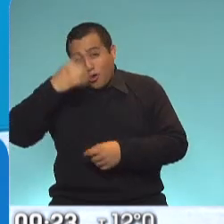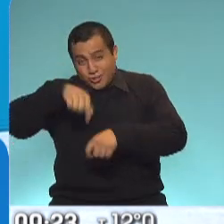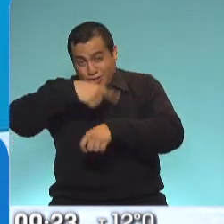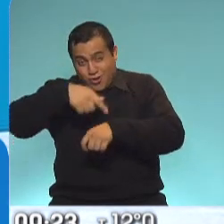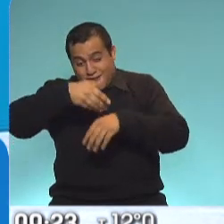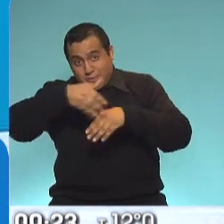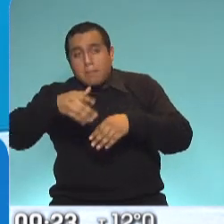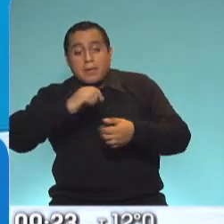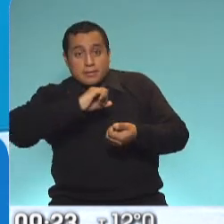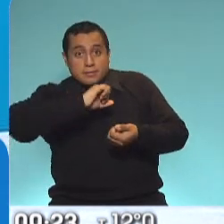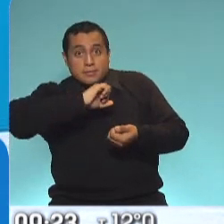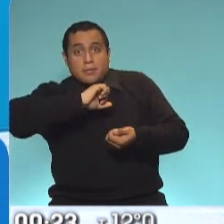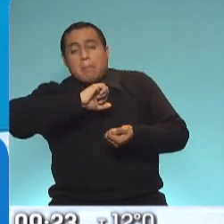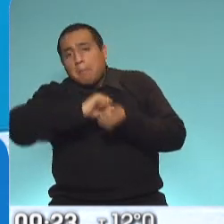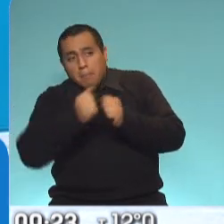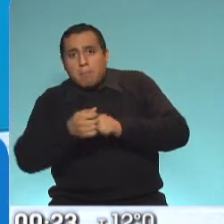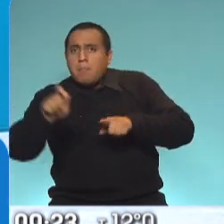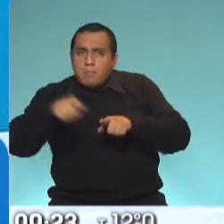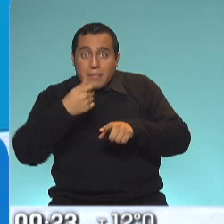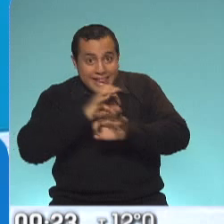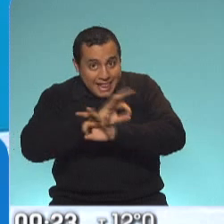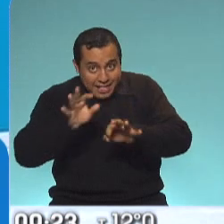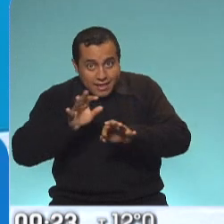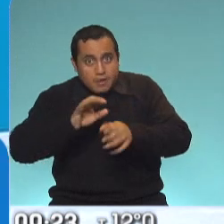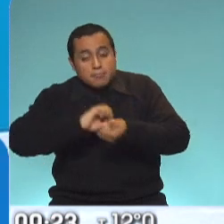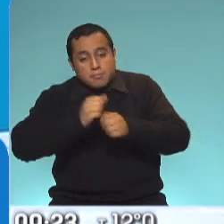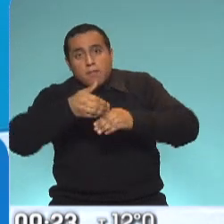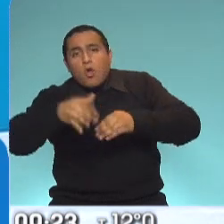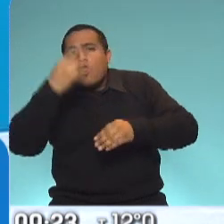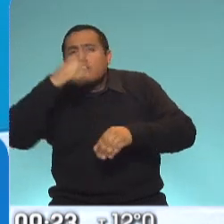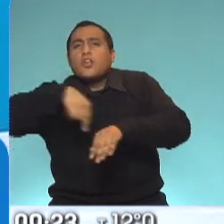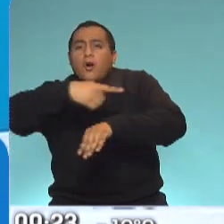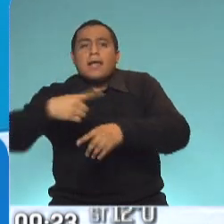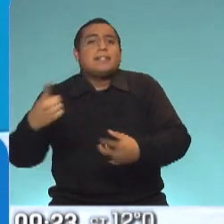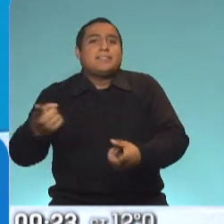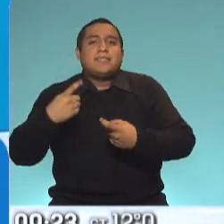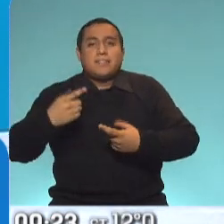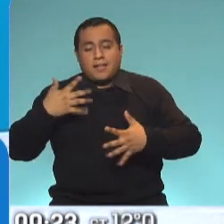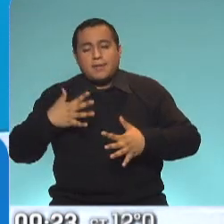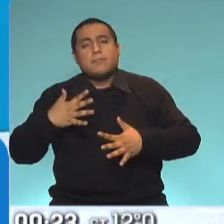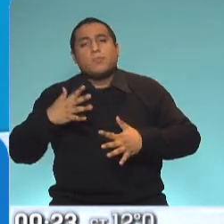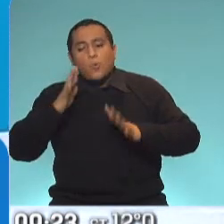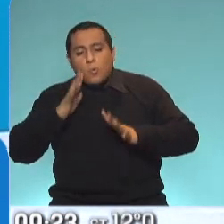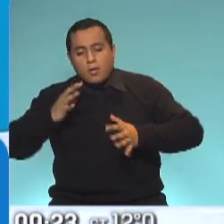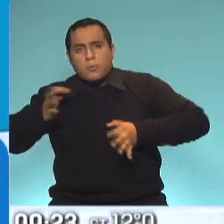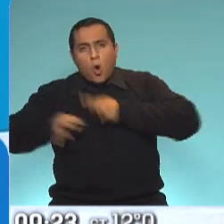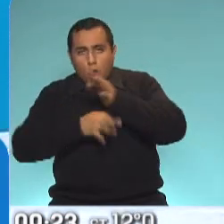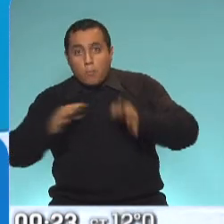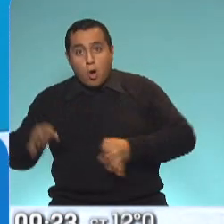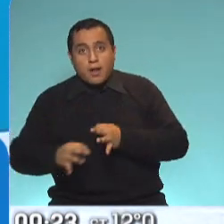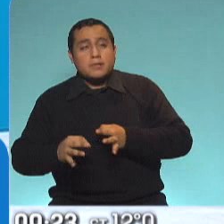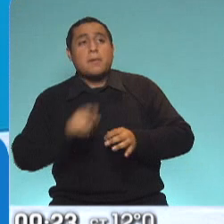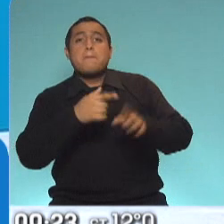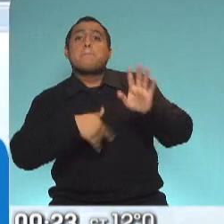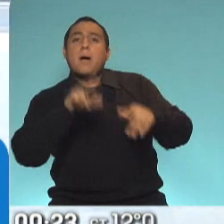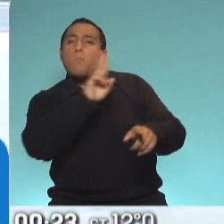de una relación no protegida. Esto, la verdad, es que deberían de tener las mujeres, sobre todo